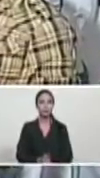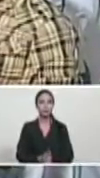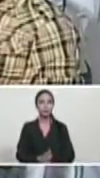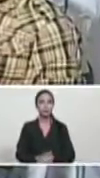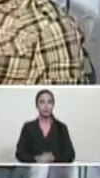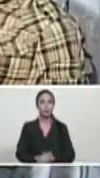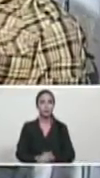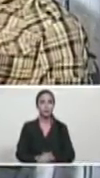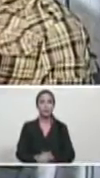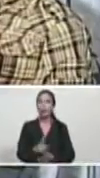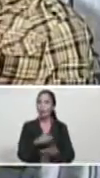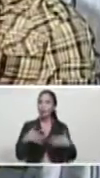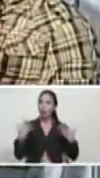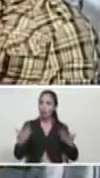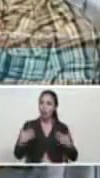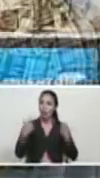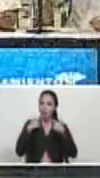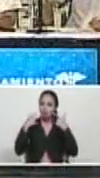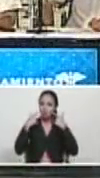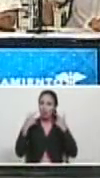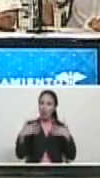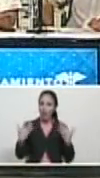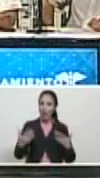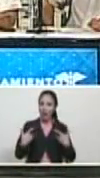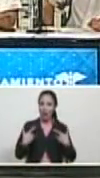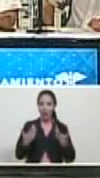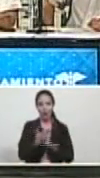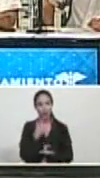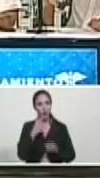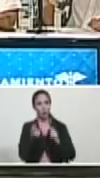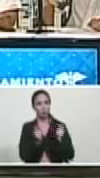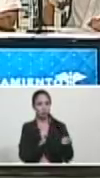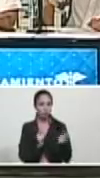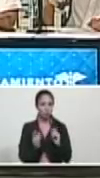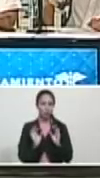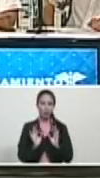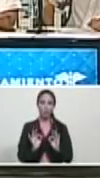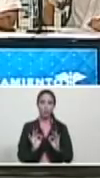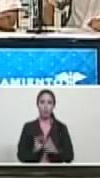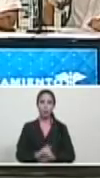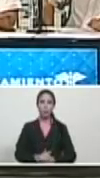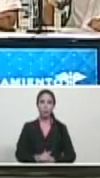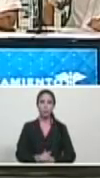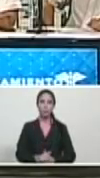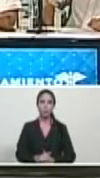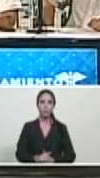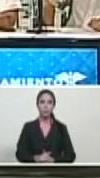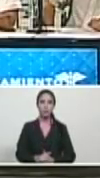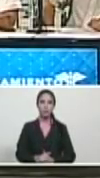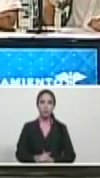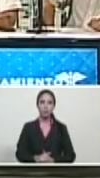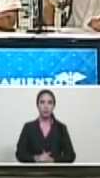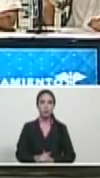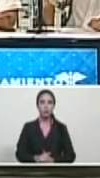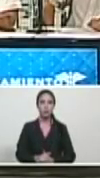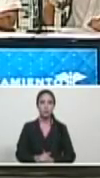Ellos se fueron muy contentos. Dieron unas declaraciones extraordinarias. Yo no sé si el